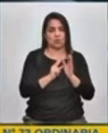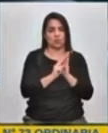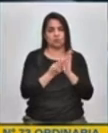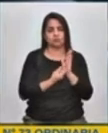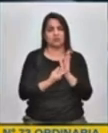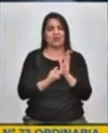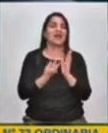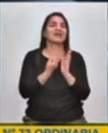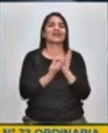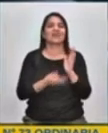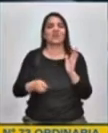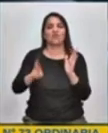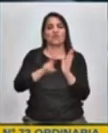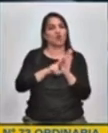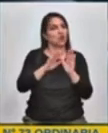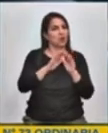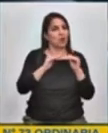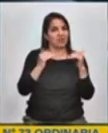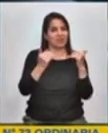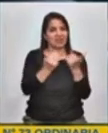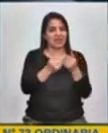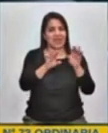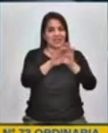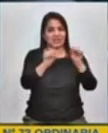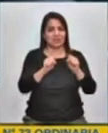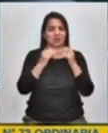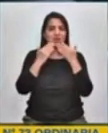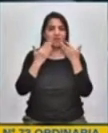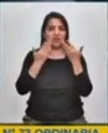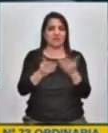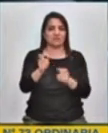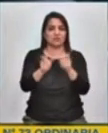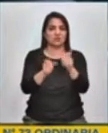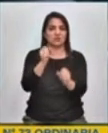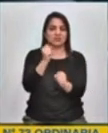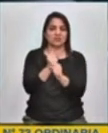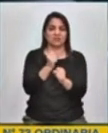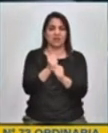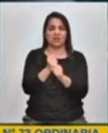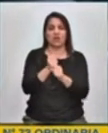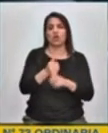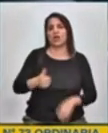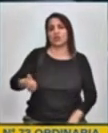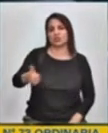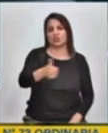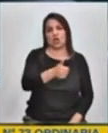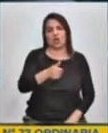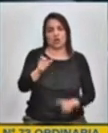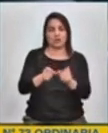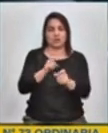este sistema en beneficio de los trabajadores y de todas y de todos en el país, porque estos son recursos y los recursos no sobran, faltan. Gracias, presidenta.